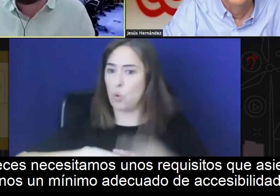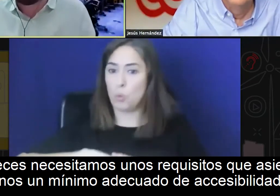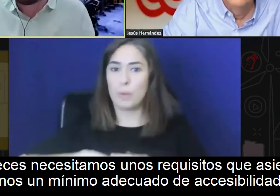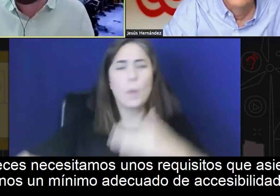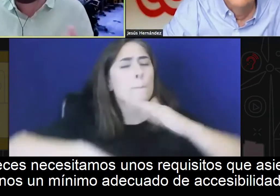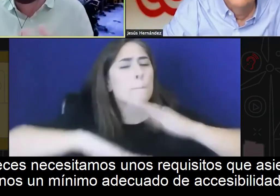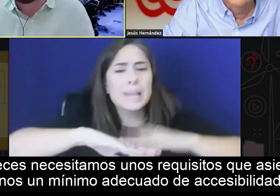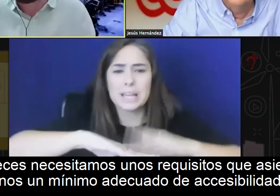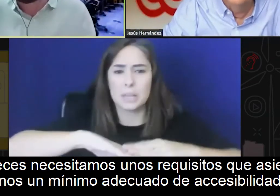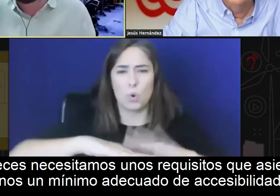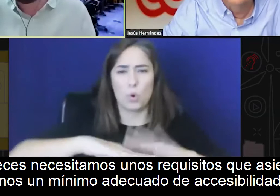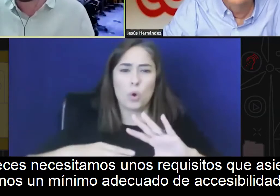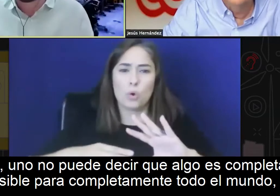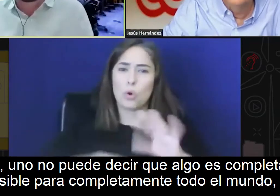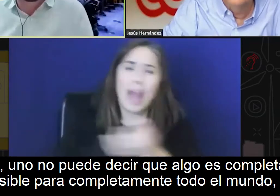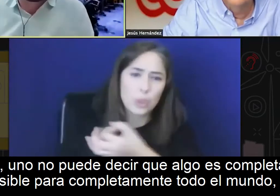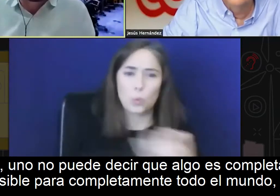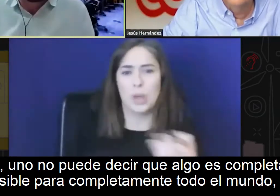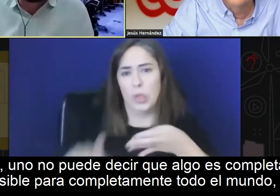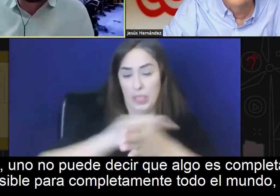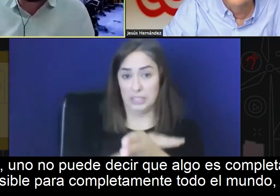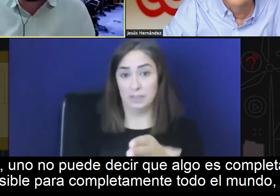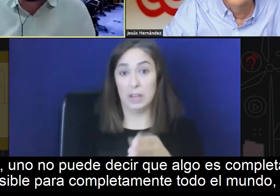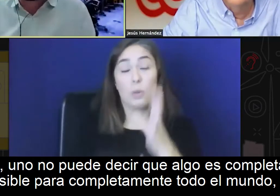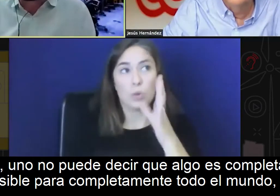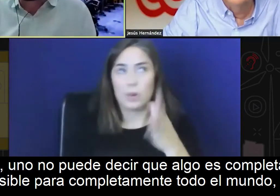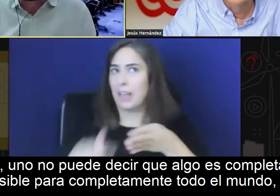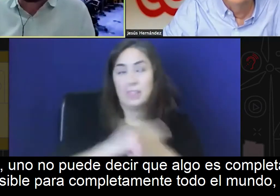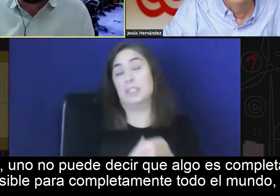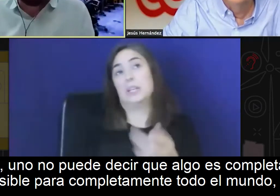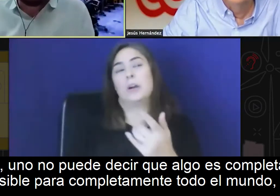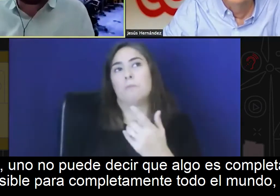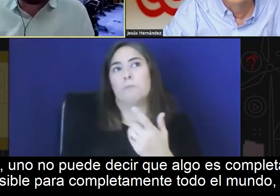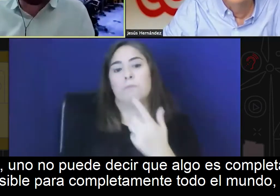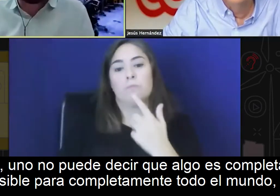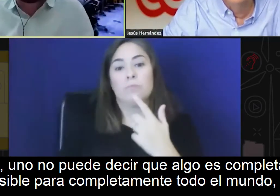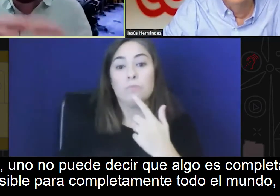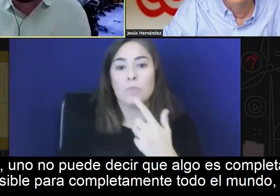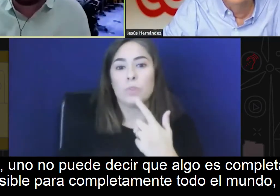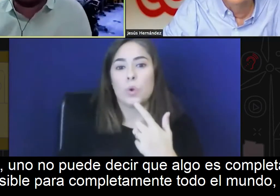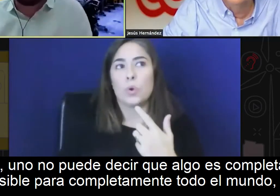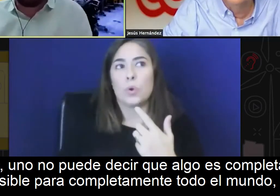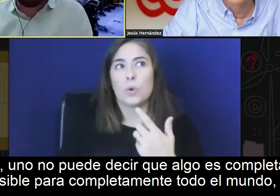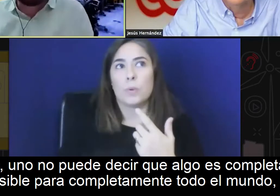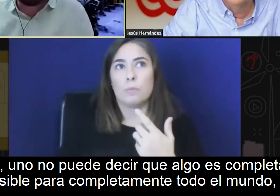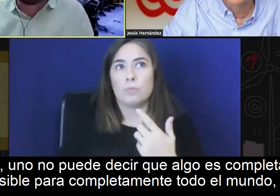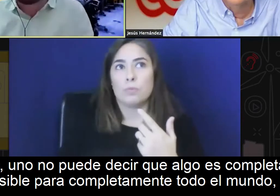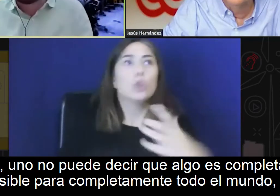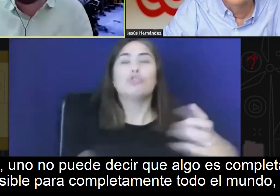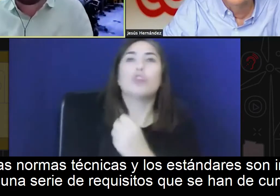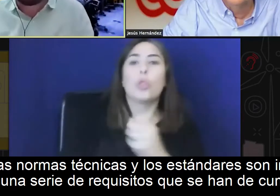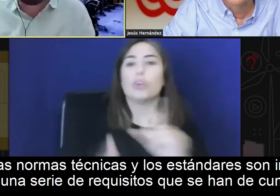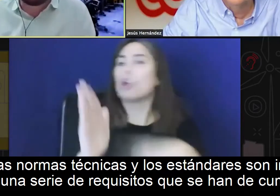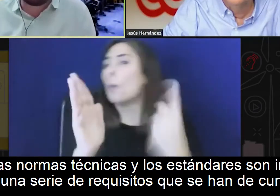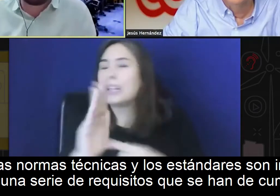adecuado de accesibilidad, porque claro, la accesibilidad, uno no puede decir que algo es completamente accesible para completamente todo el mundo. Y es